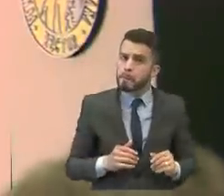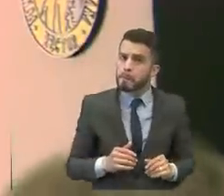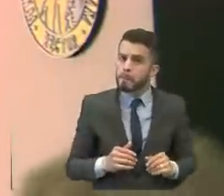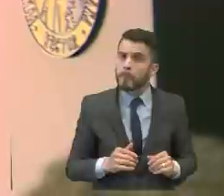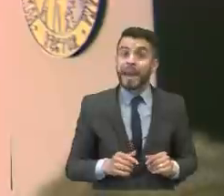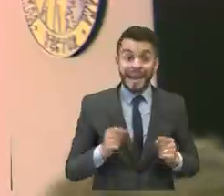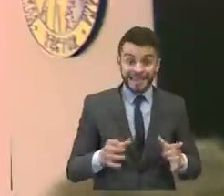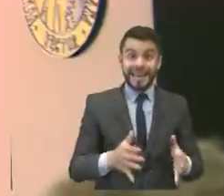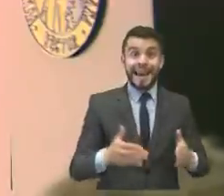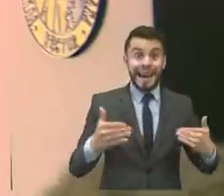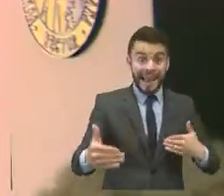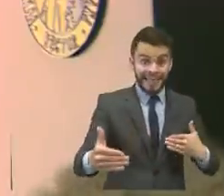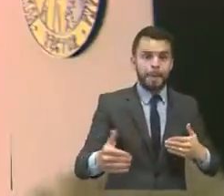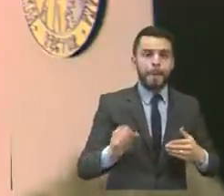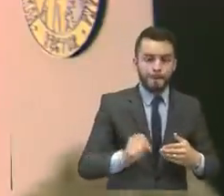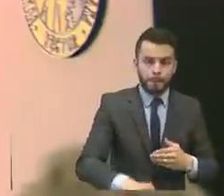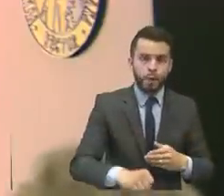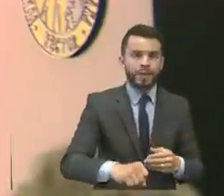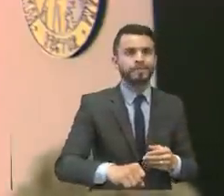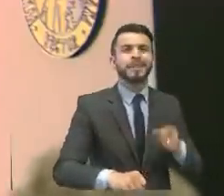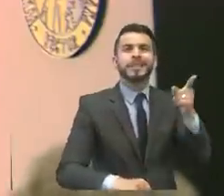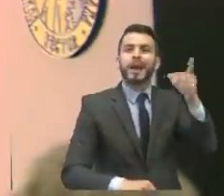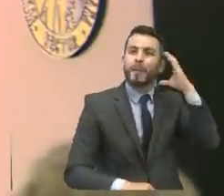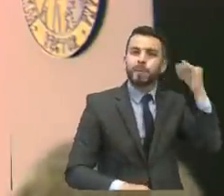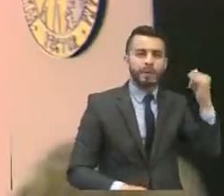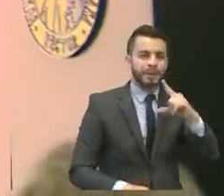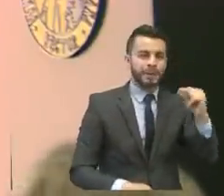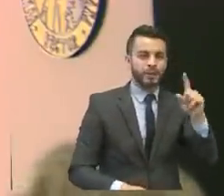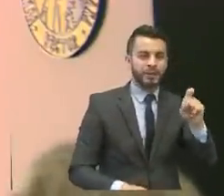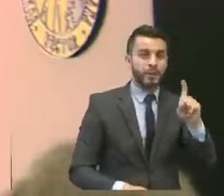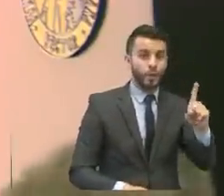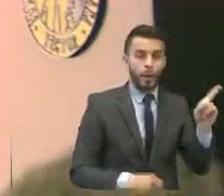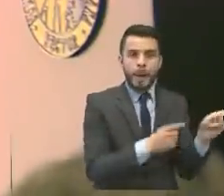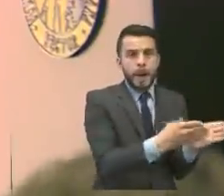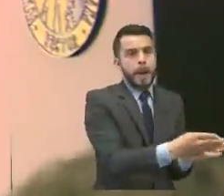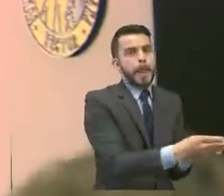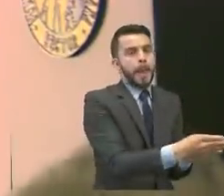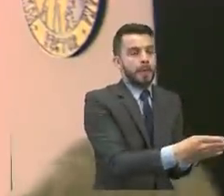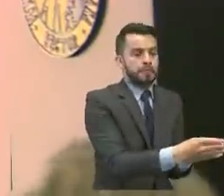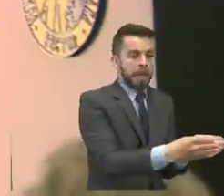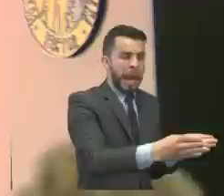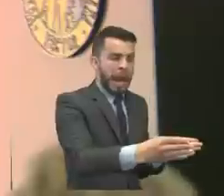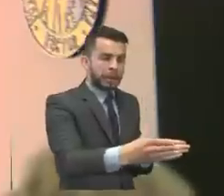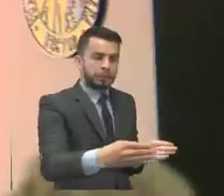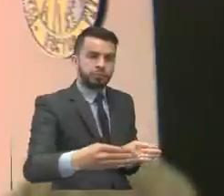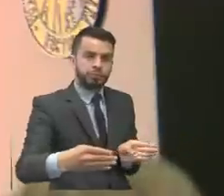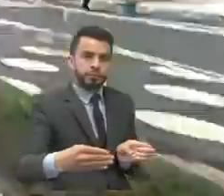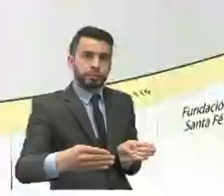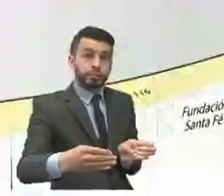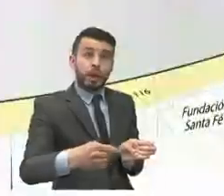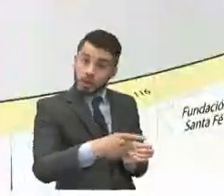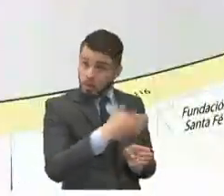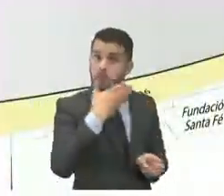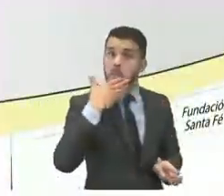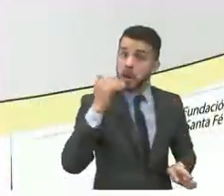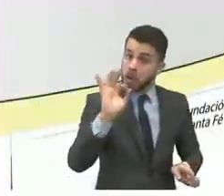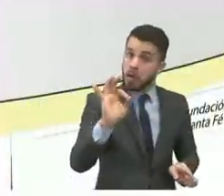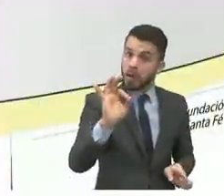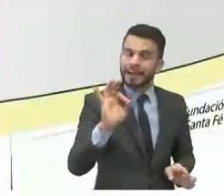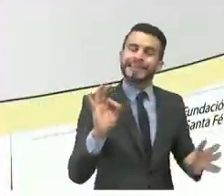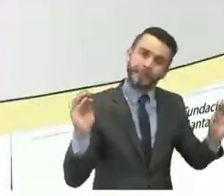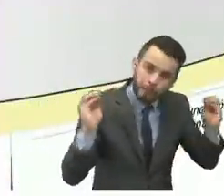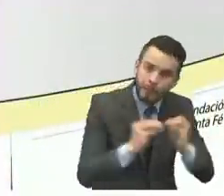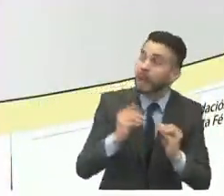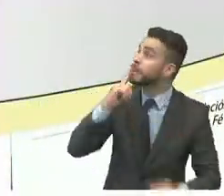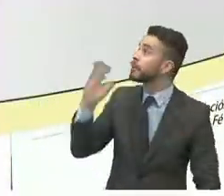público al lado y lado. No es como la de la 161. Hoy es mucho mejor. Pero puede ser mucho mejor.